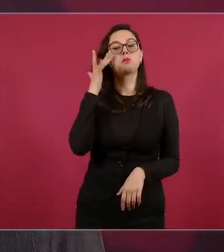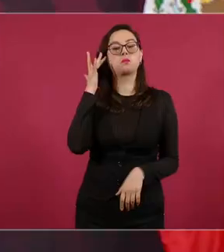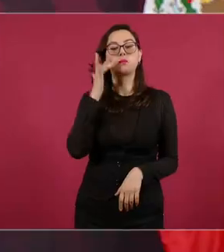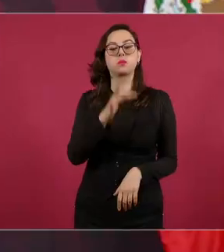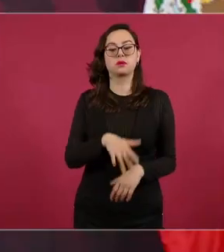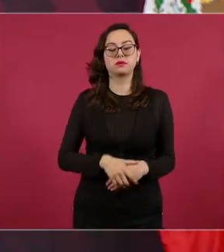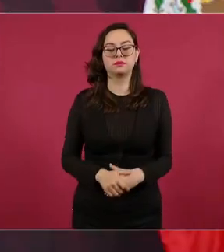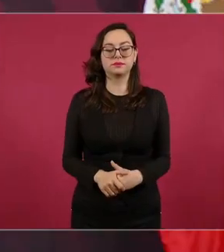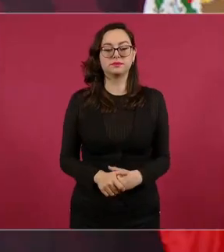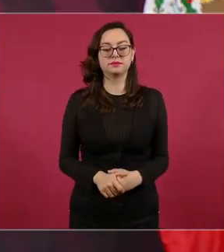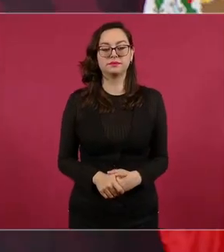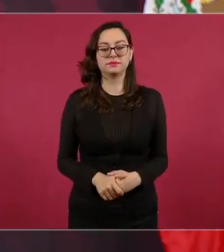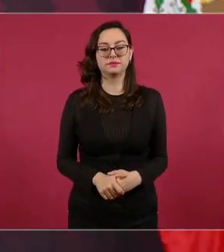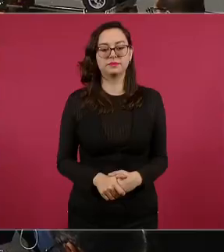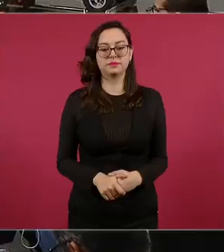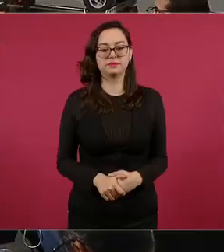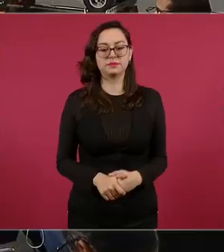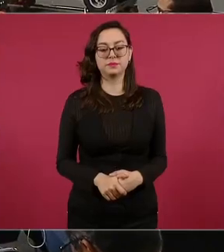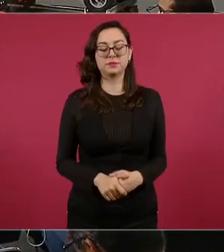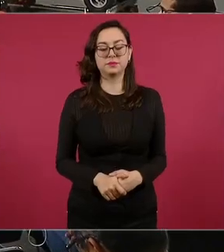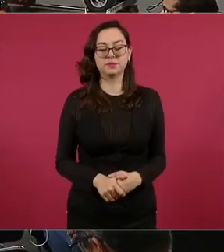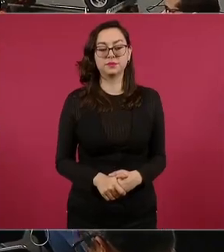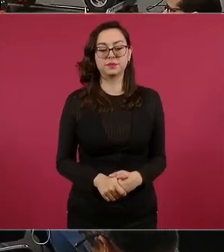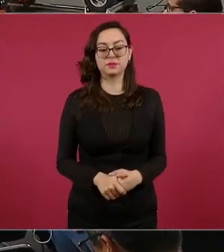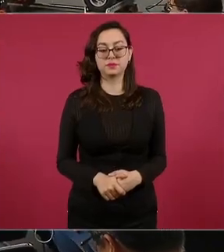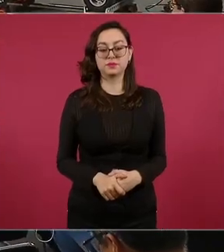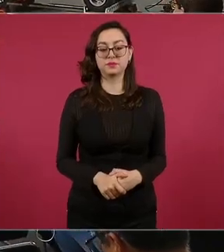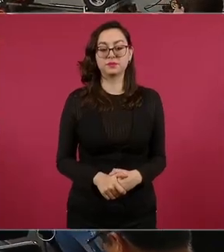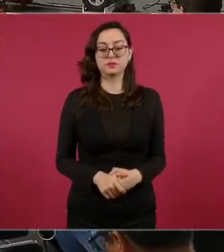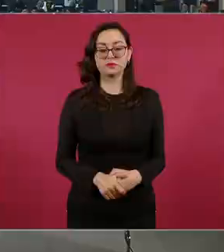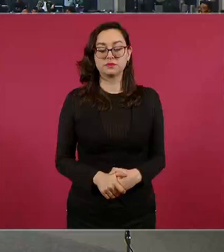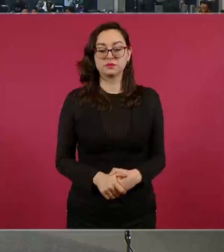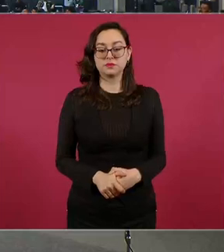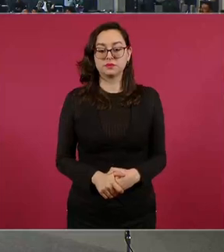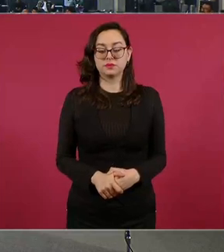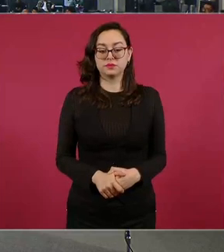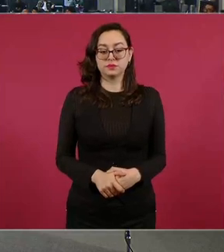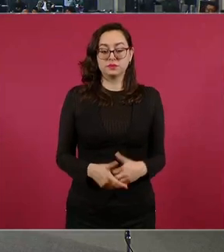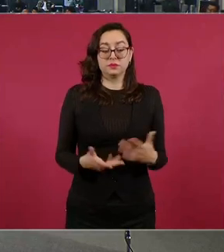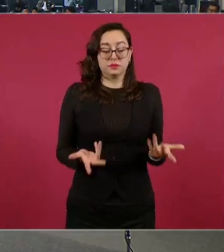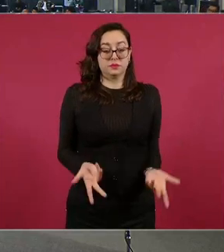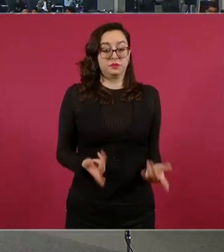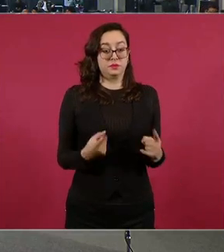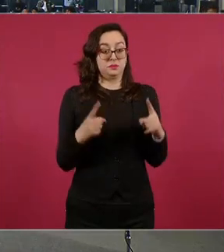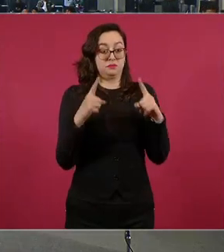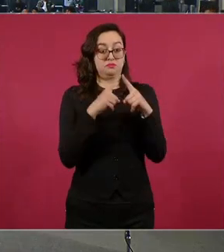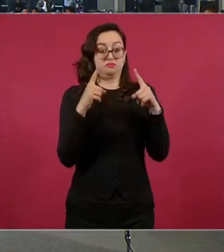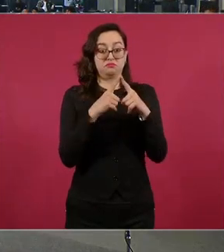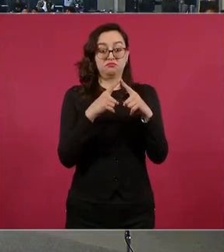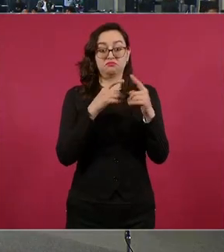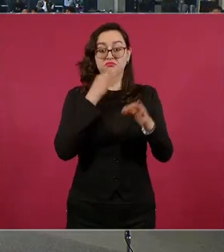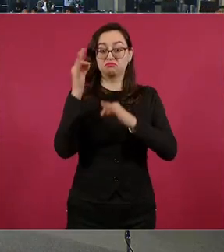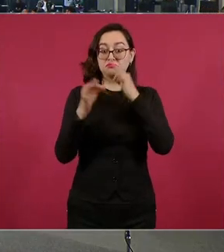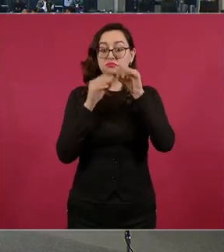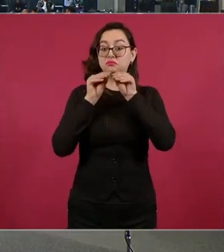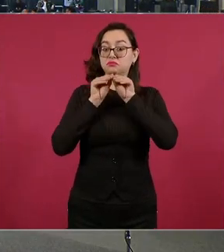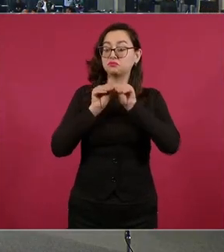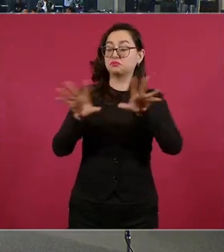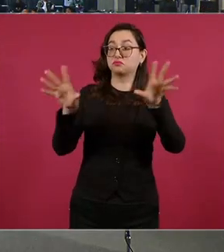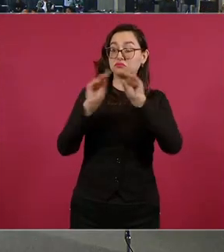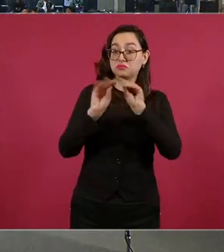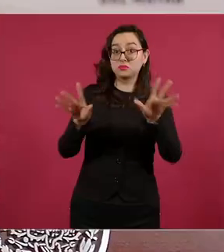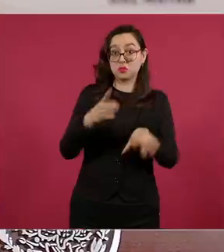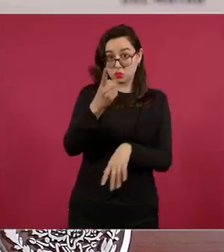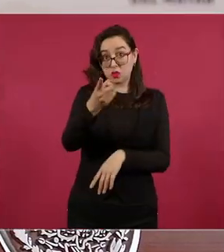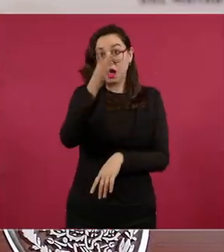usted comparte o difiere los diagnósticos que ha hecho la iglesia han habido muchos comunicados no específicamente no estoy de acuerdo con eso o